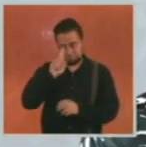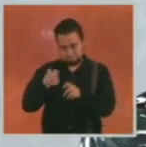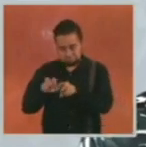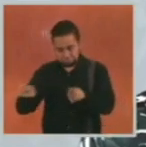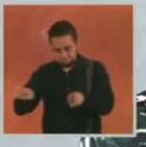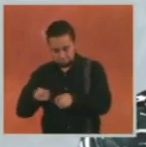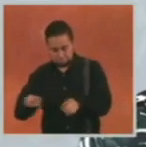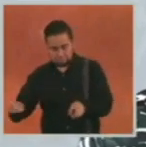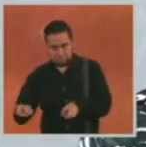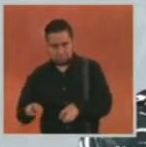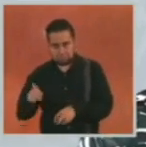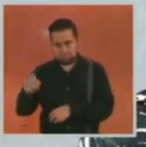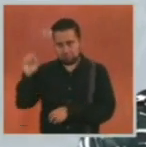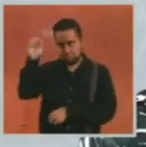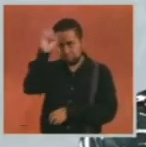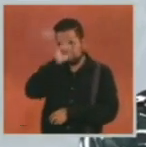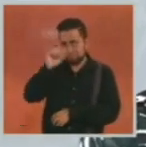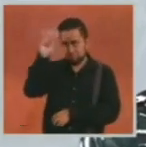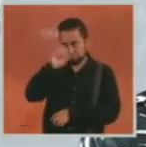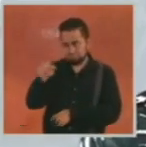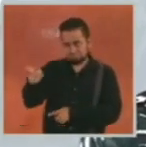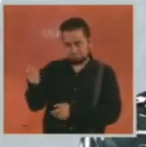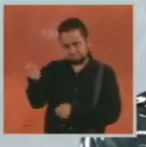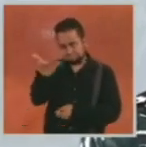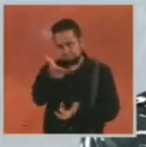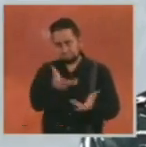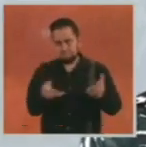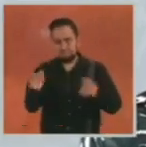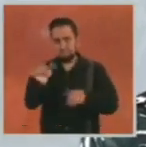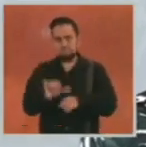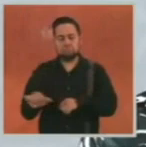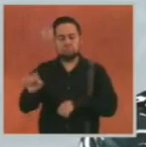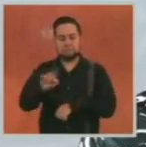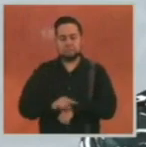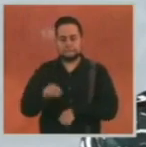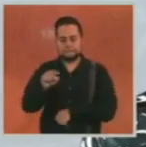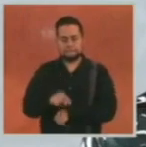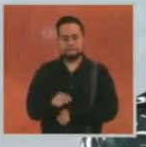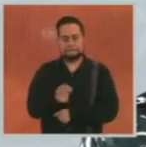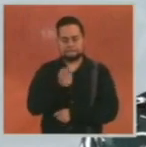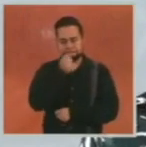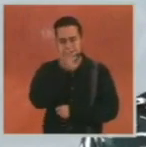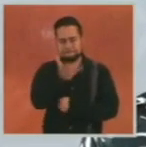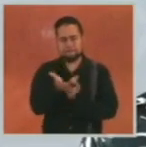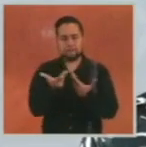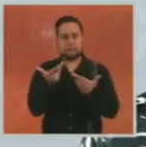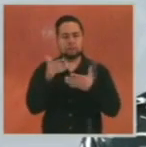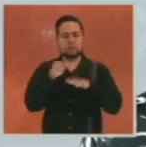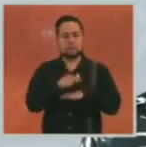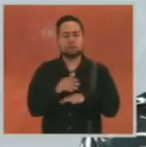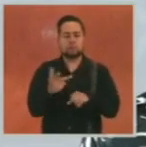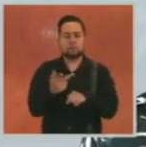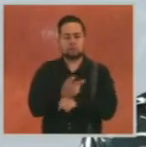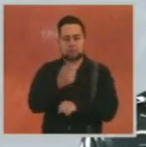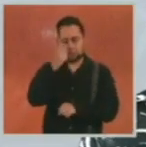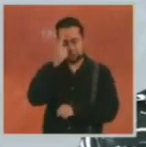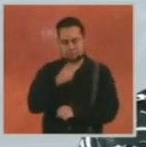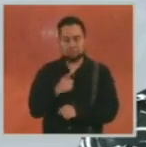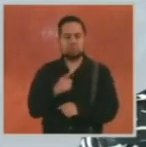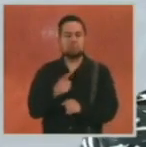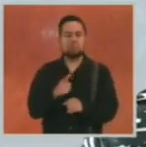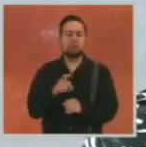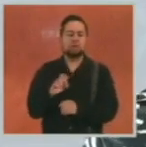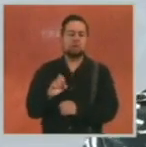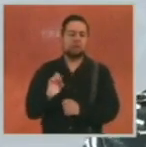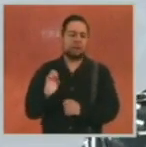y tu opinión que estás hoy observando con respecto al papel que jugó